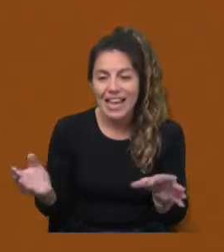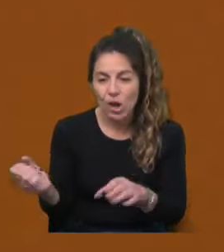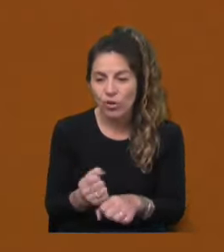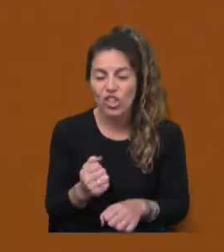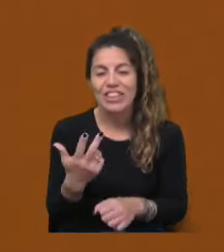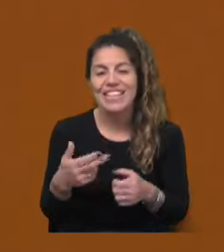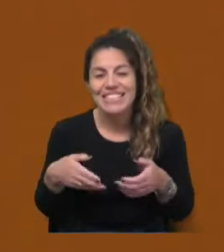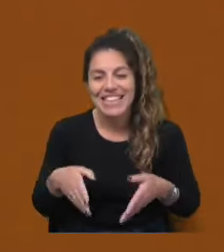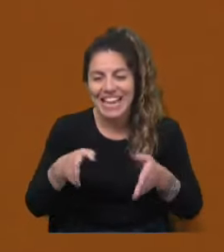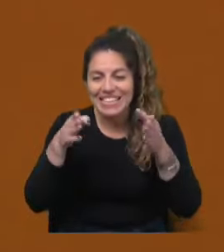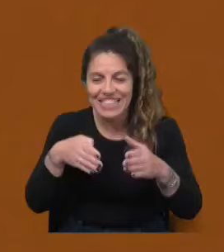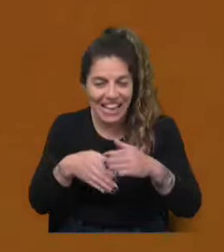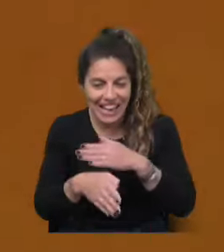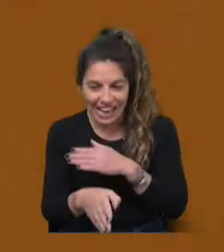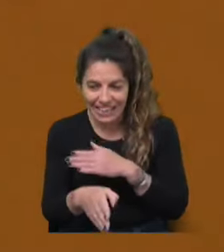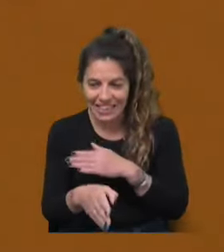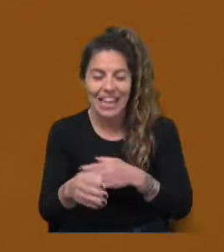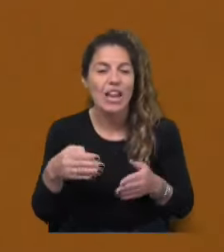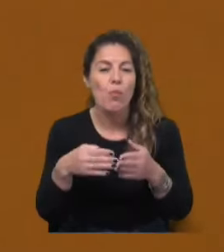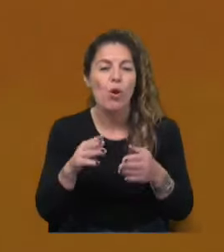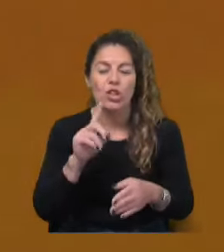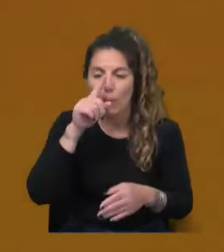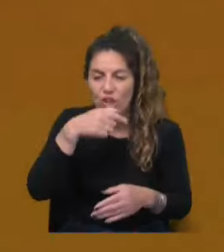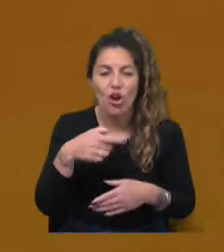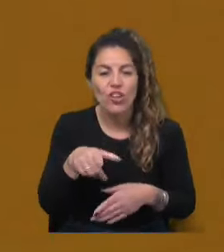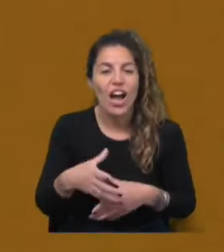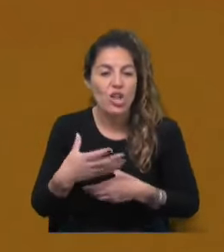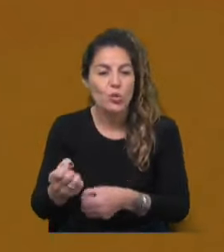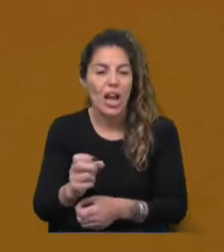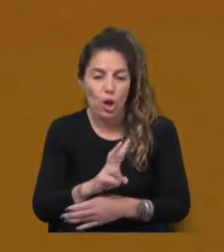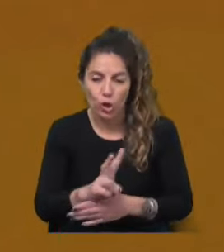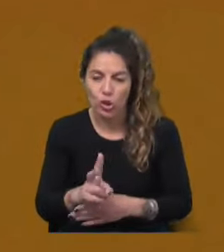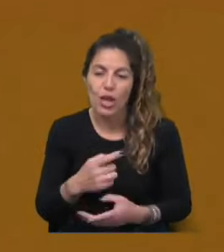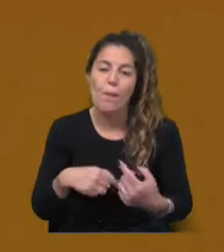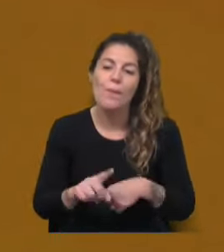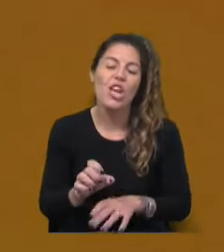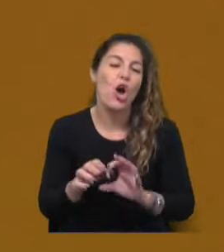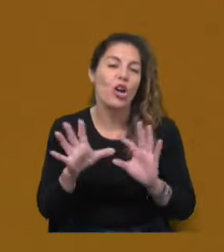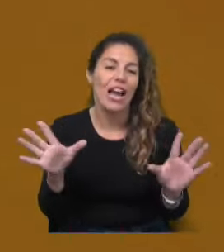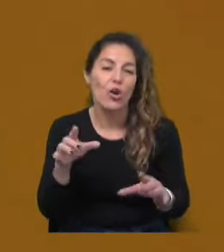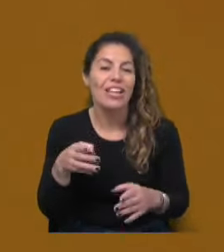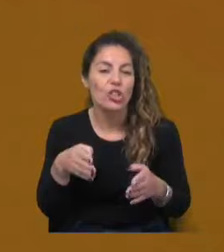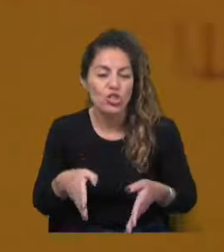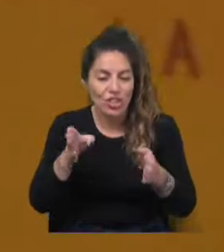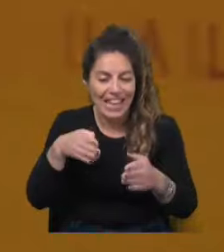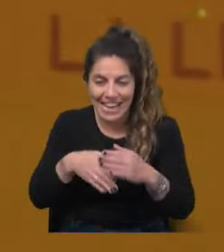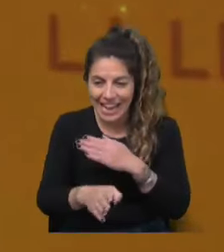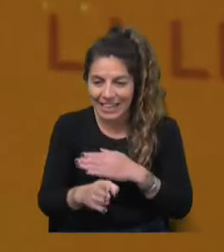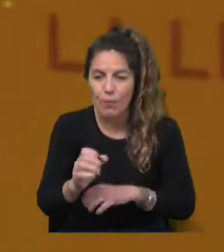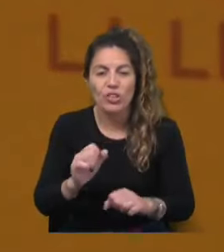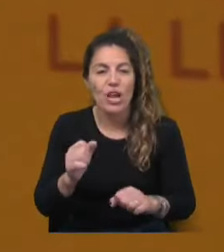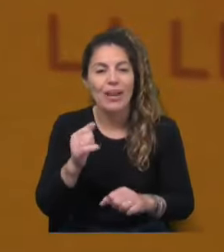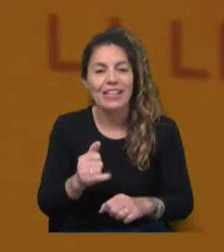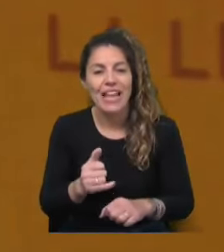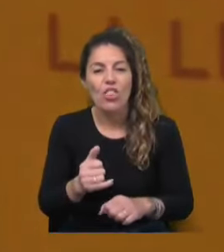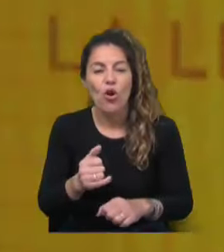tres escáneres, ¿no? Que en el puerto de Montevideo, que van a ayudar a estos controles. Pero claro, estos escáneres podían haber estado